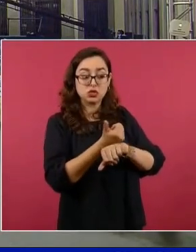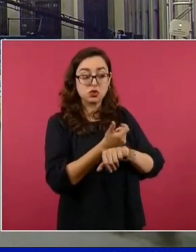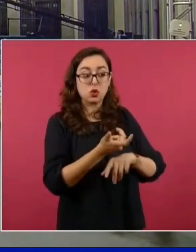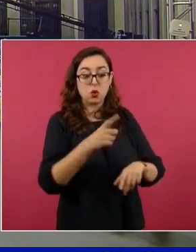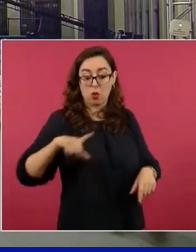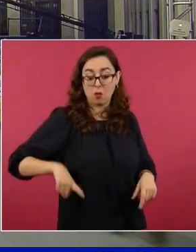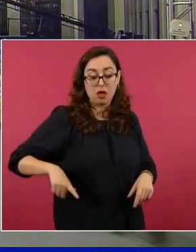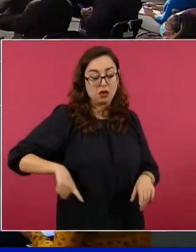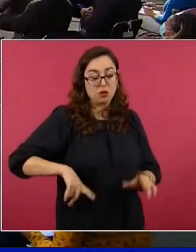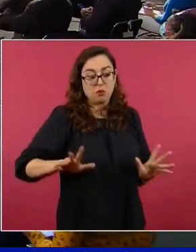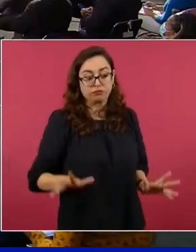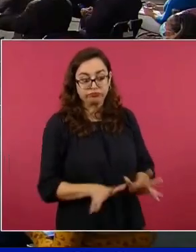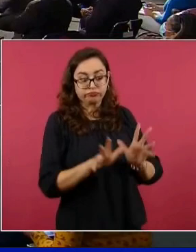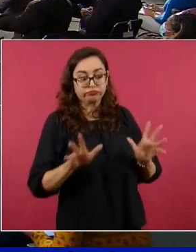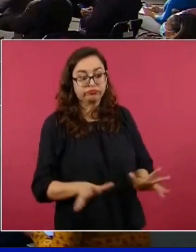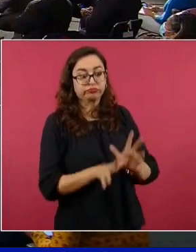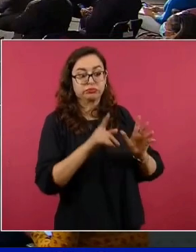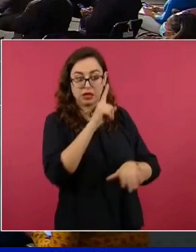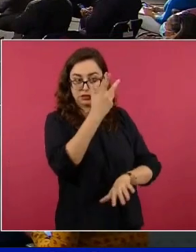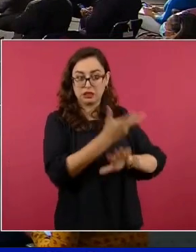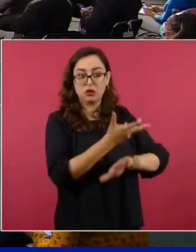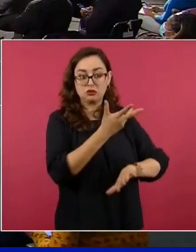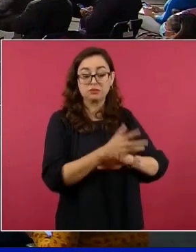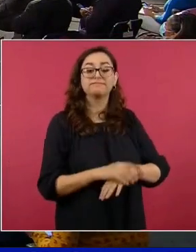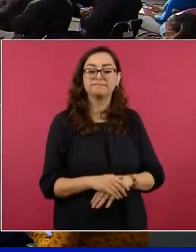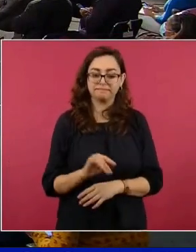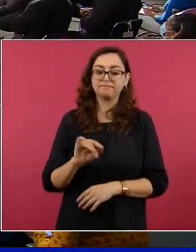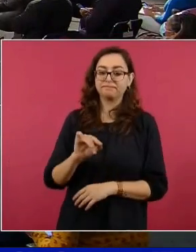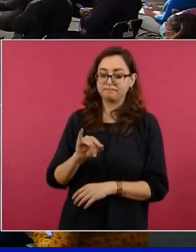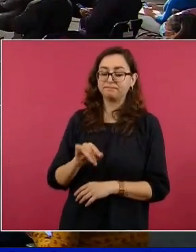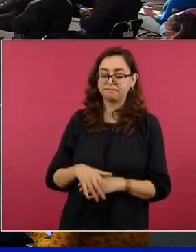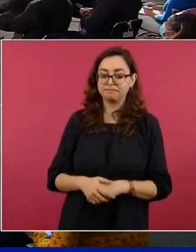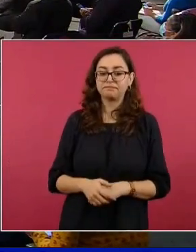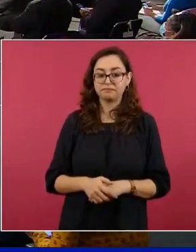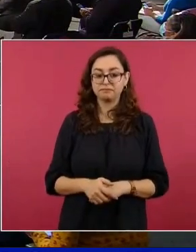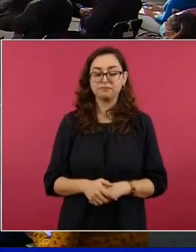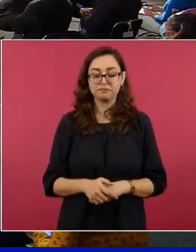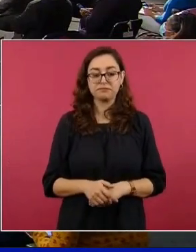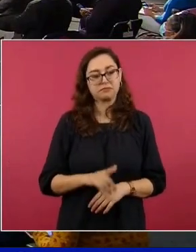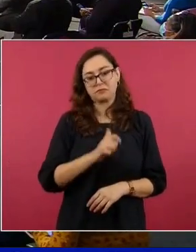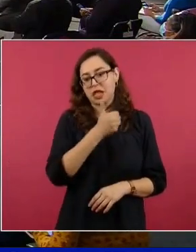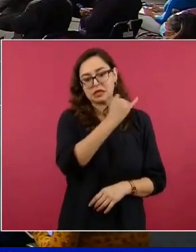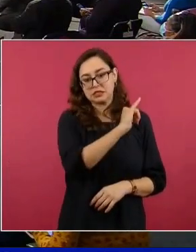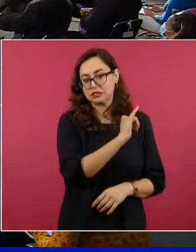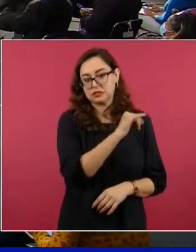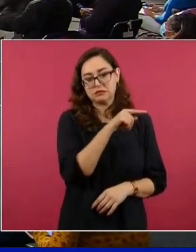de subsidios, ¿no?, a los productores. Sí, es su política de eso.